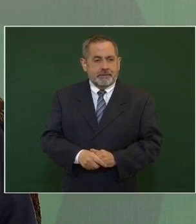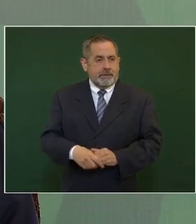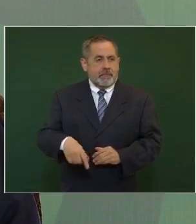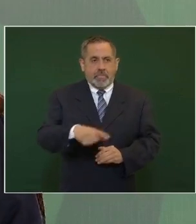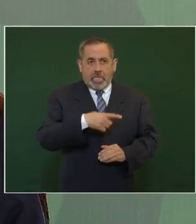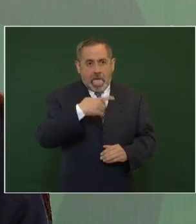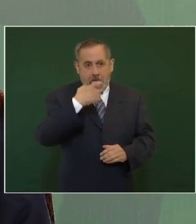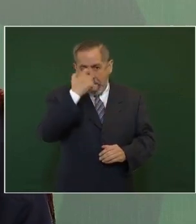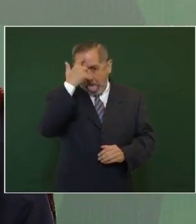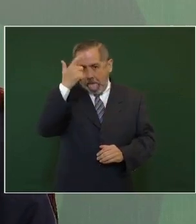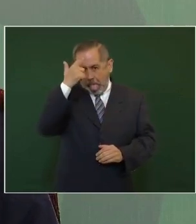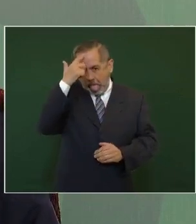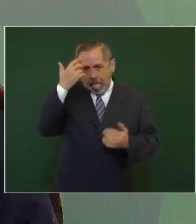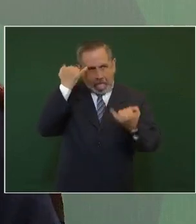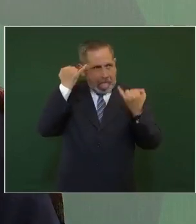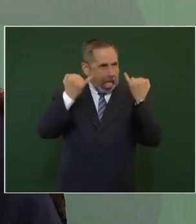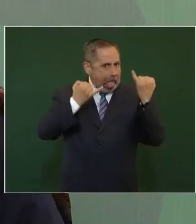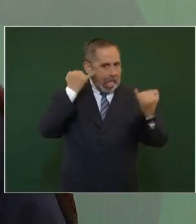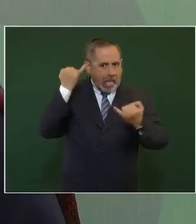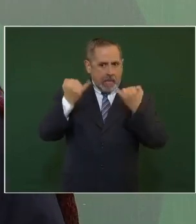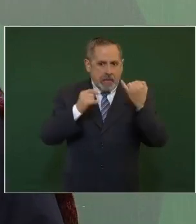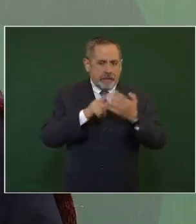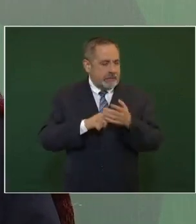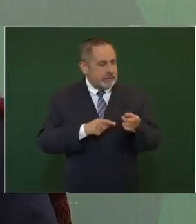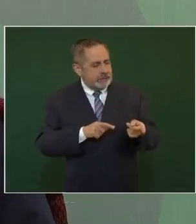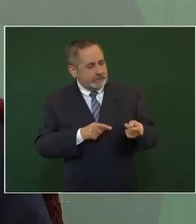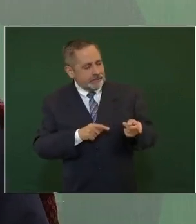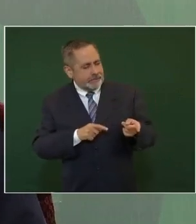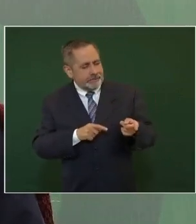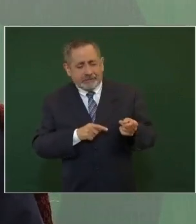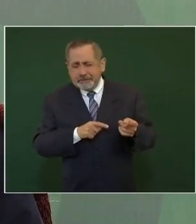inventos de todo tipo.